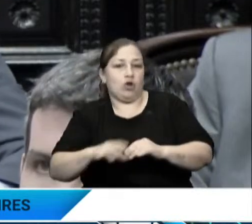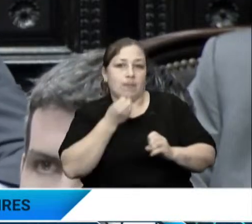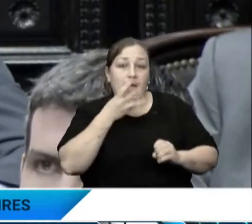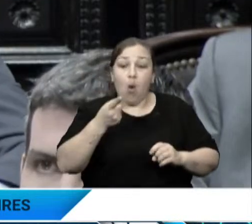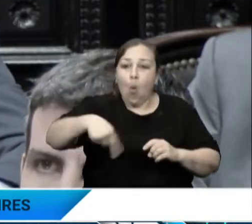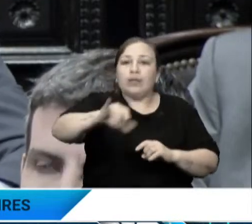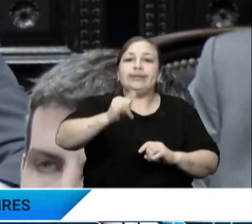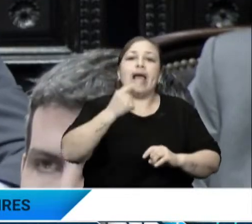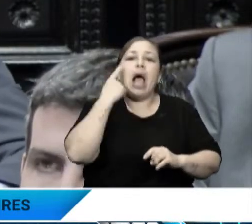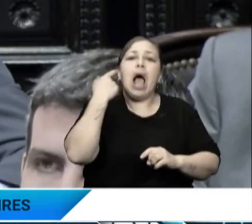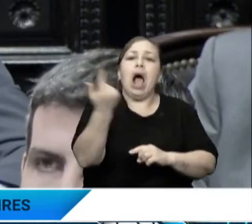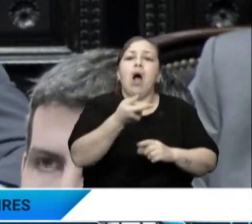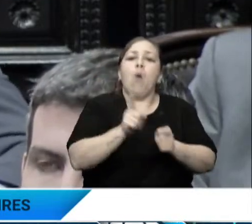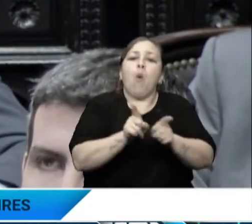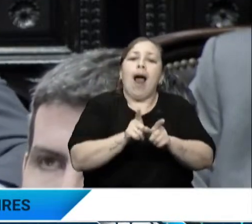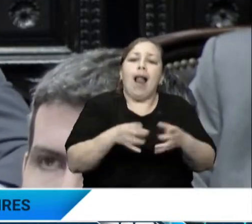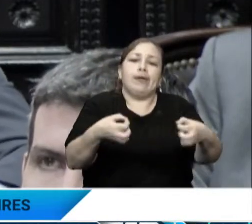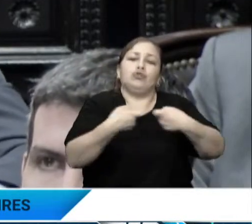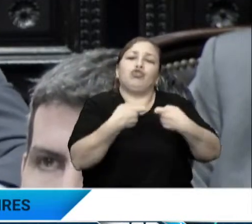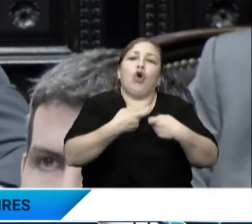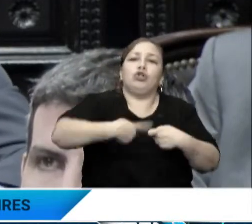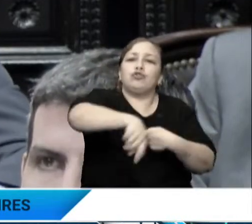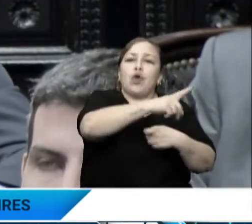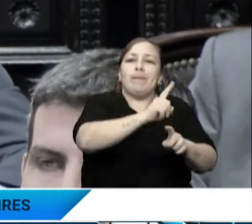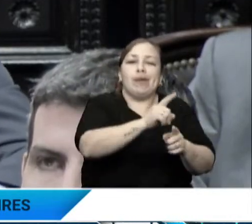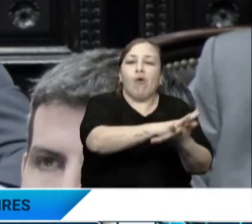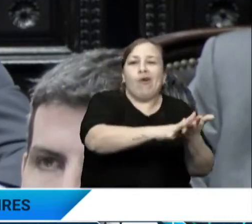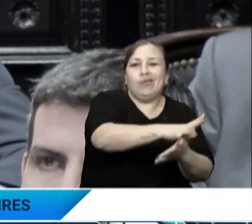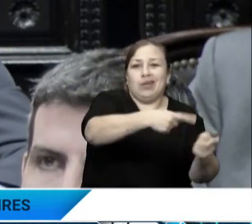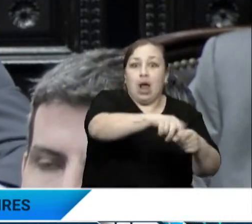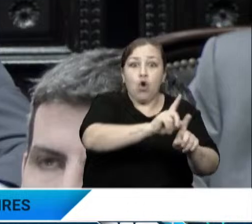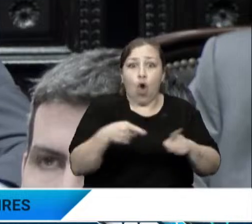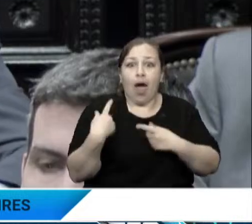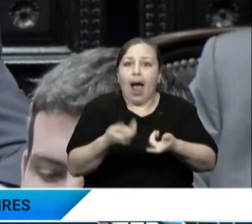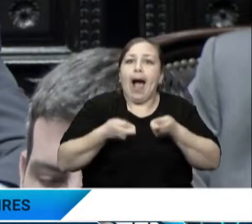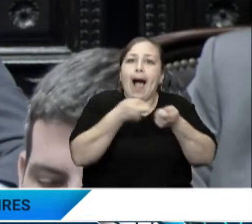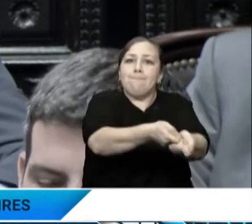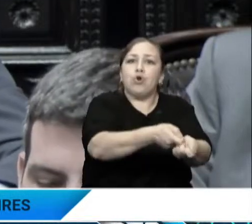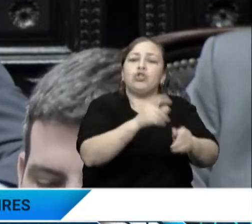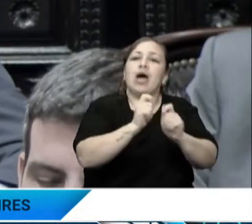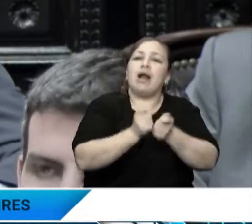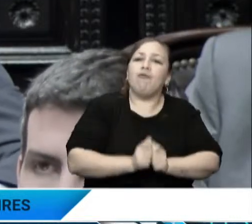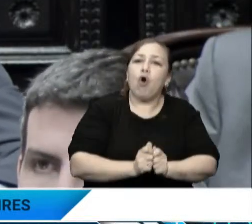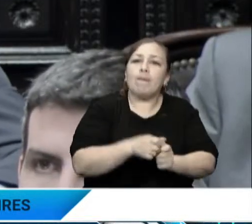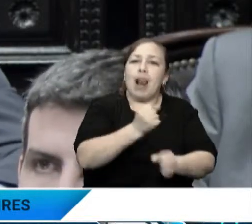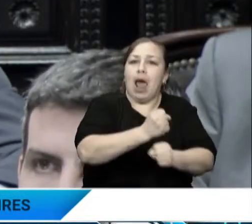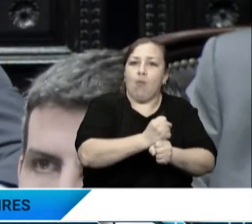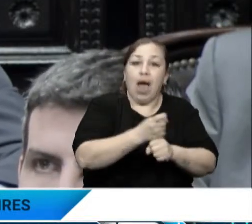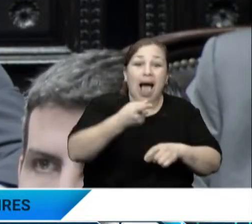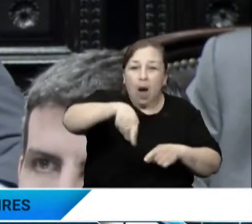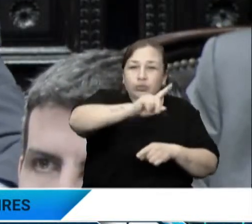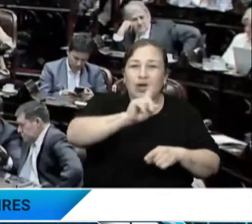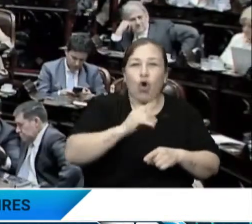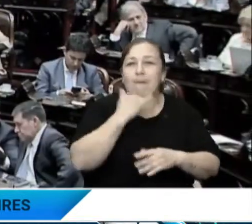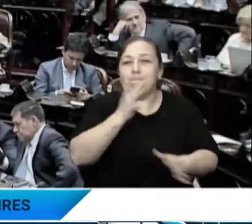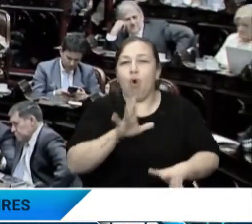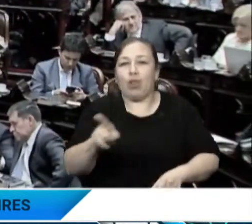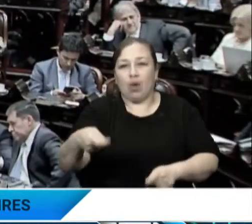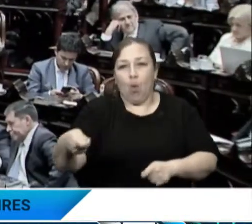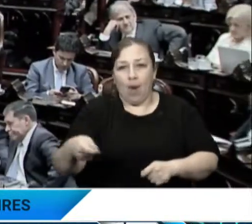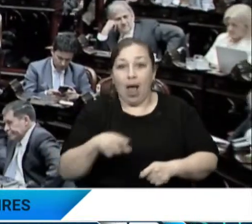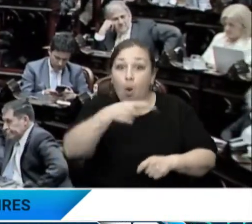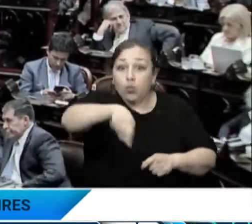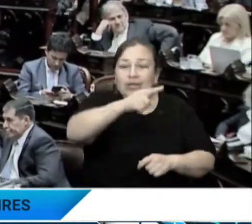ustedes son amanuenses de los sindigarcas, por eso nunca empujaron una reforma laboral. A ustedes no les importan los jubilados, a ustedes